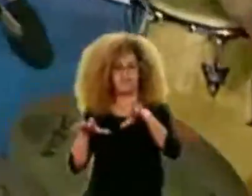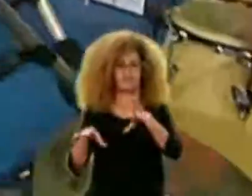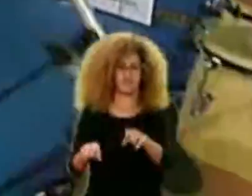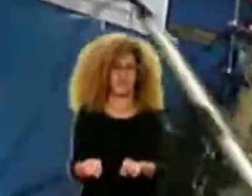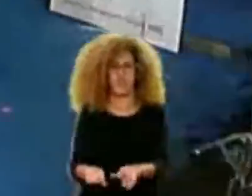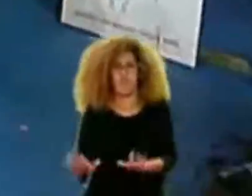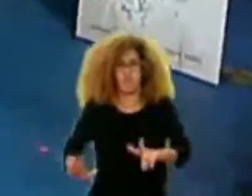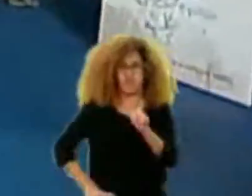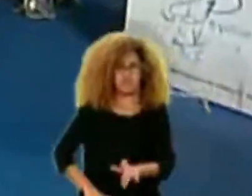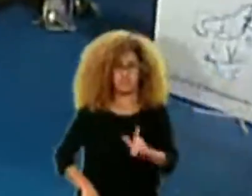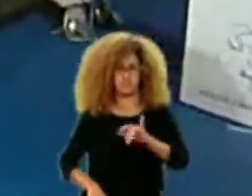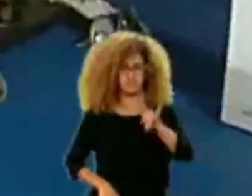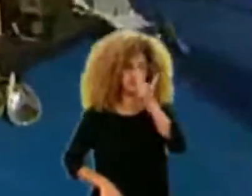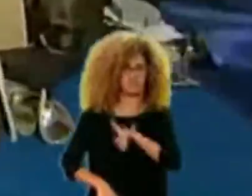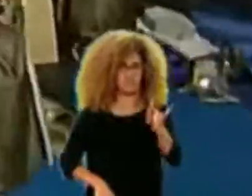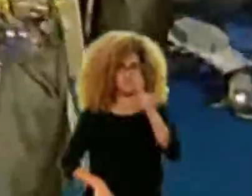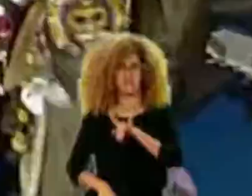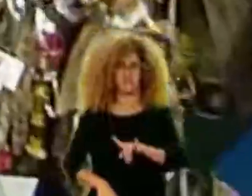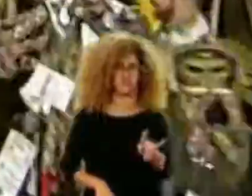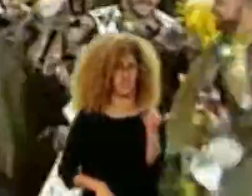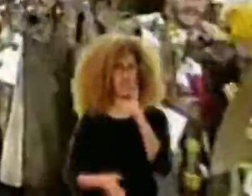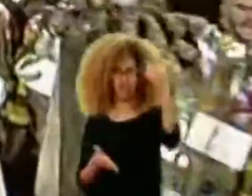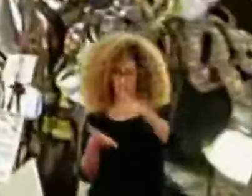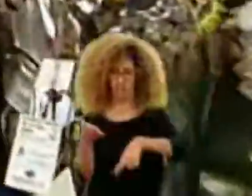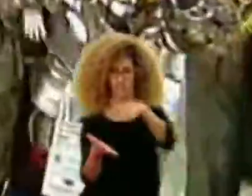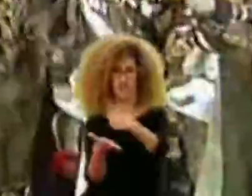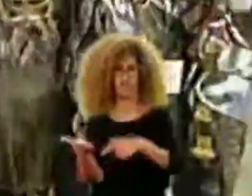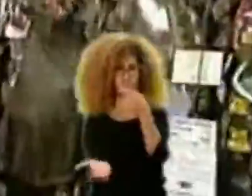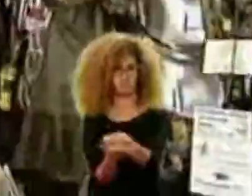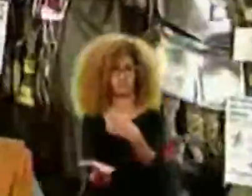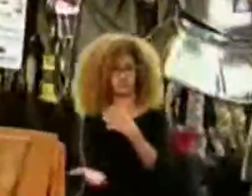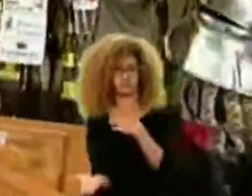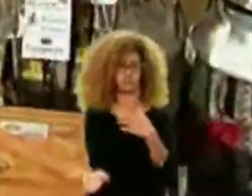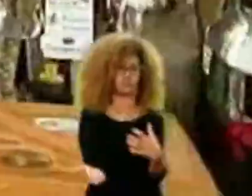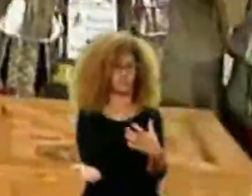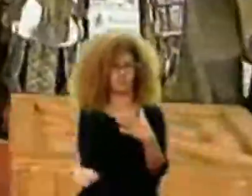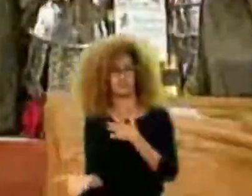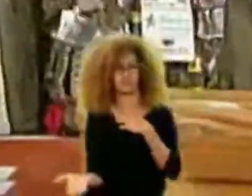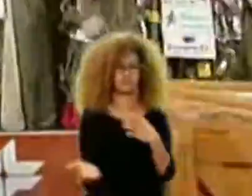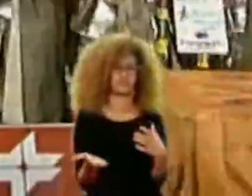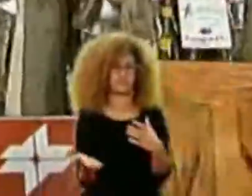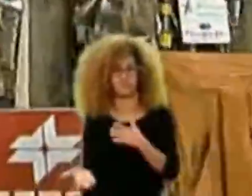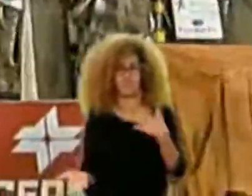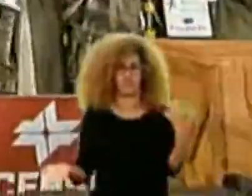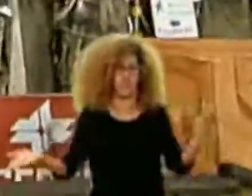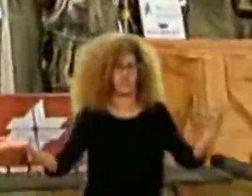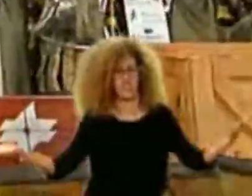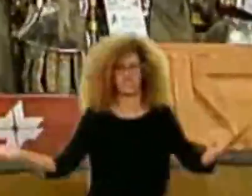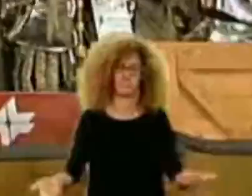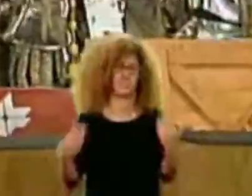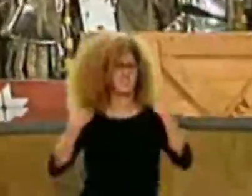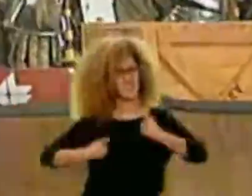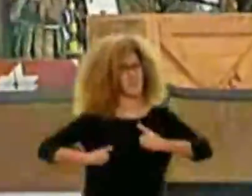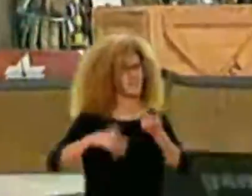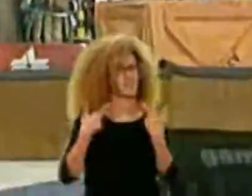el canario no puede alquilar, baje en el precio ya.